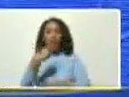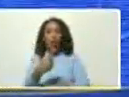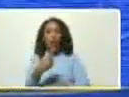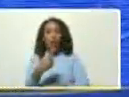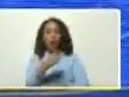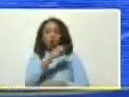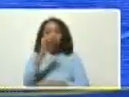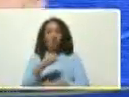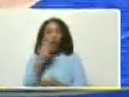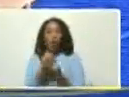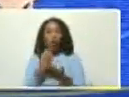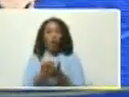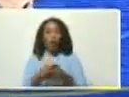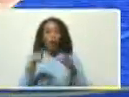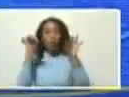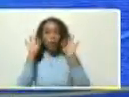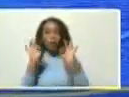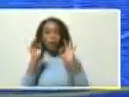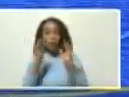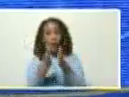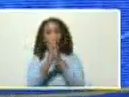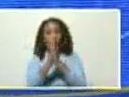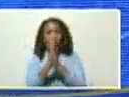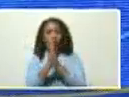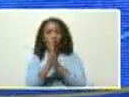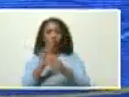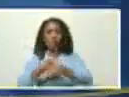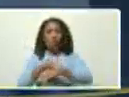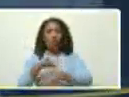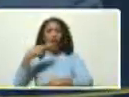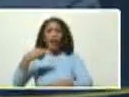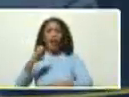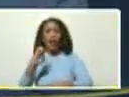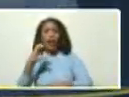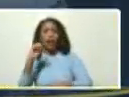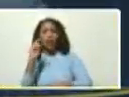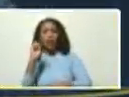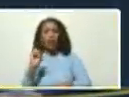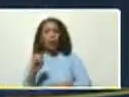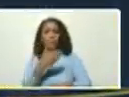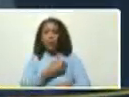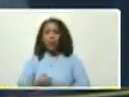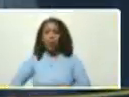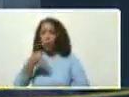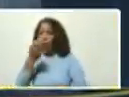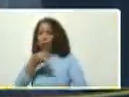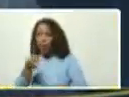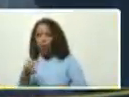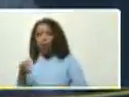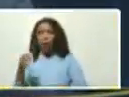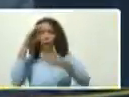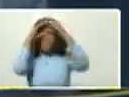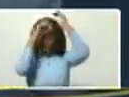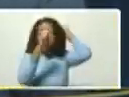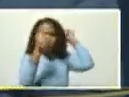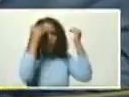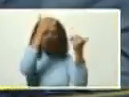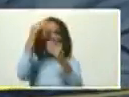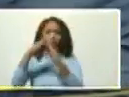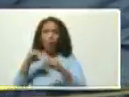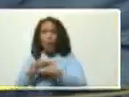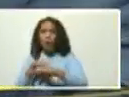zona económica especial. Por favor, doctor Héctor Silva. Presidente, buenas tardes. ¿Cómo está? Saludos a los embajadores, ministros, viceministros, todos